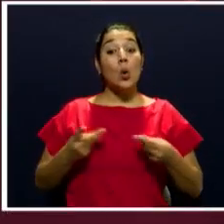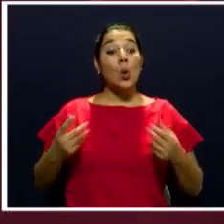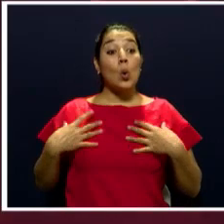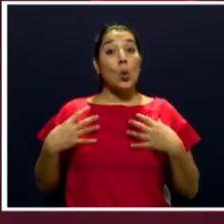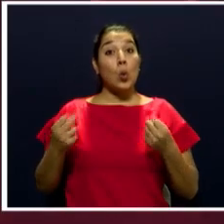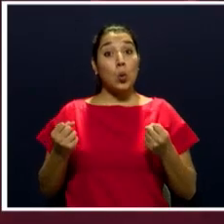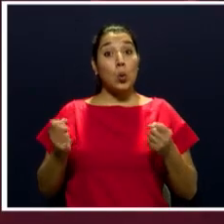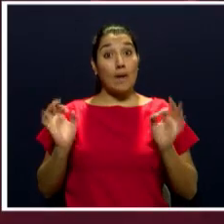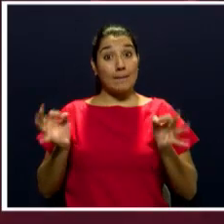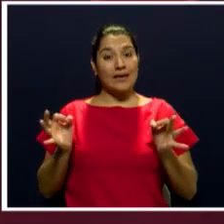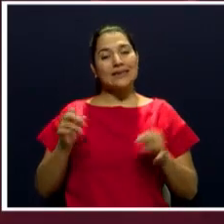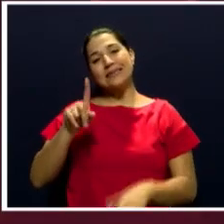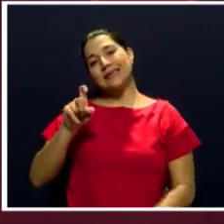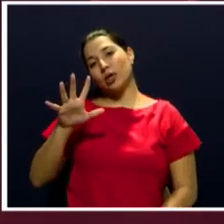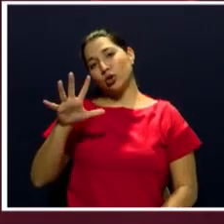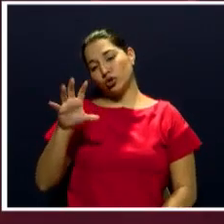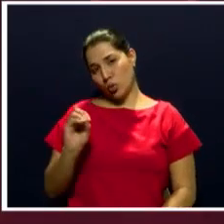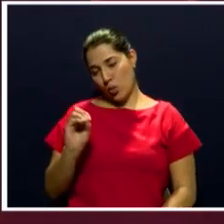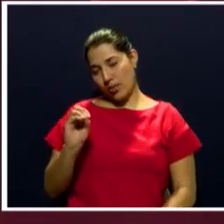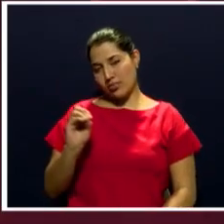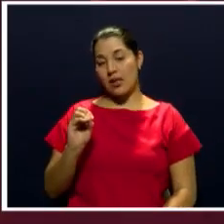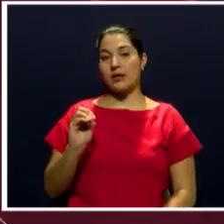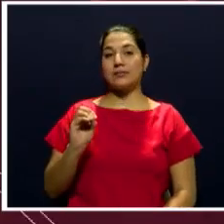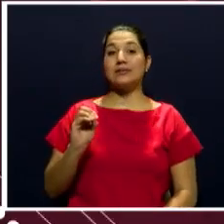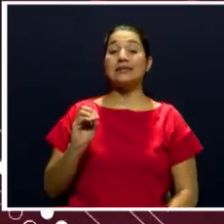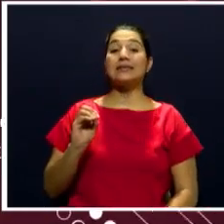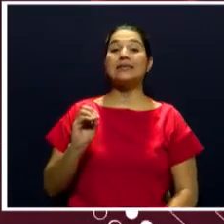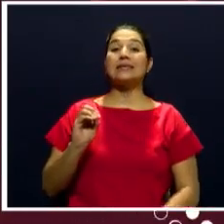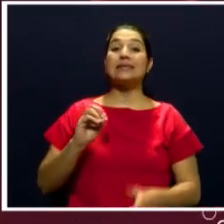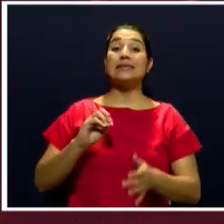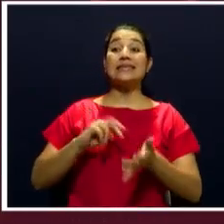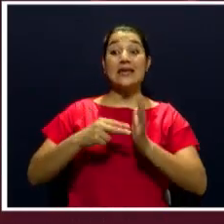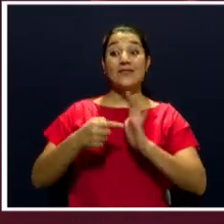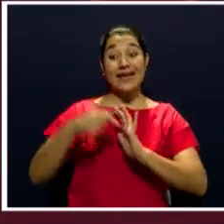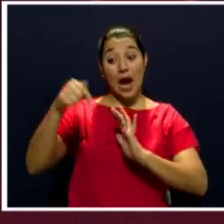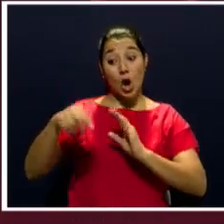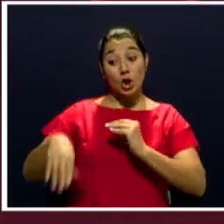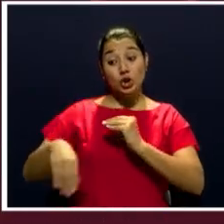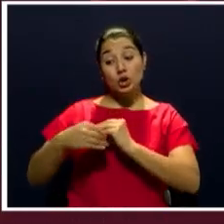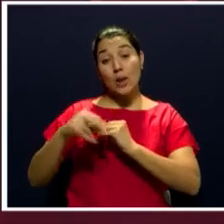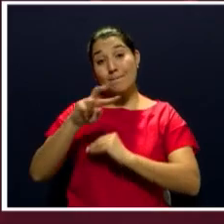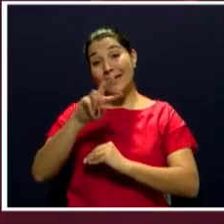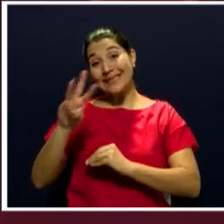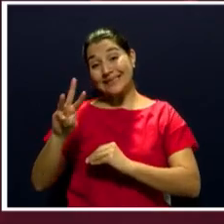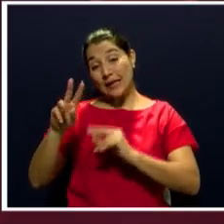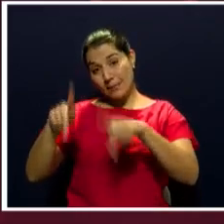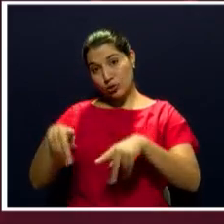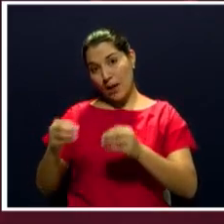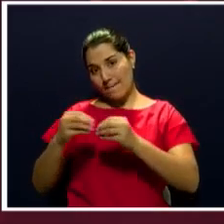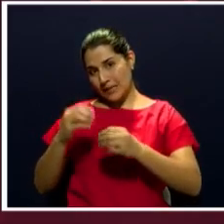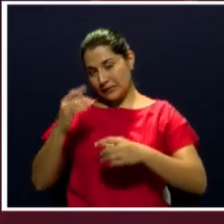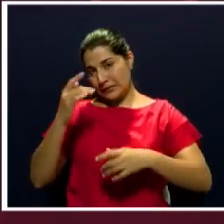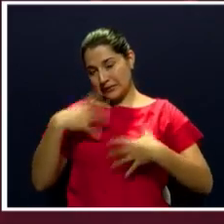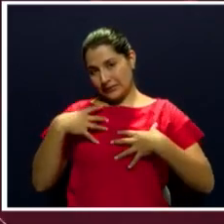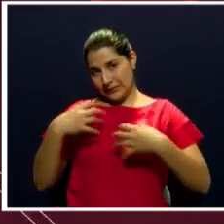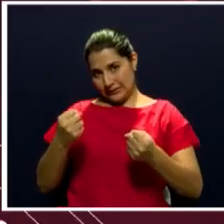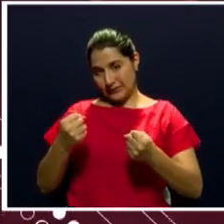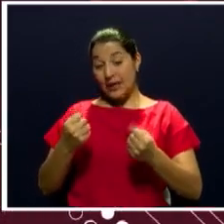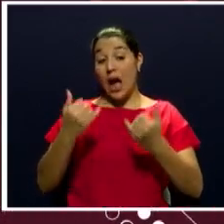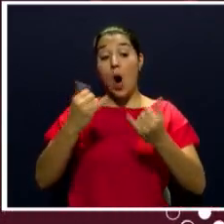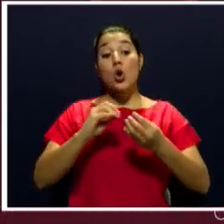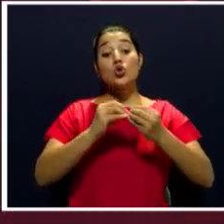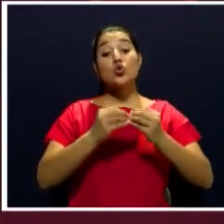150, con 26 casos más que ayer lunes. En el caso de los internamientos tenemos buenas